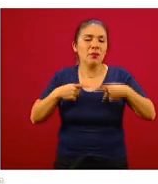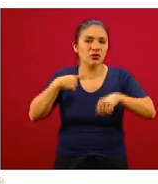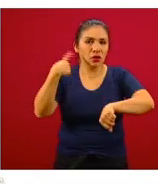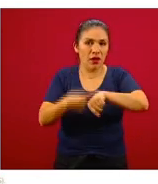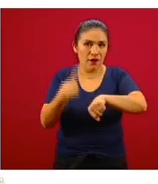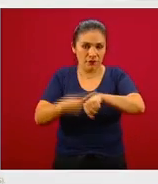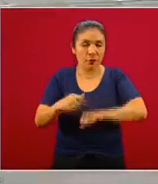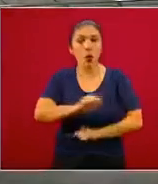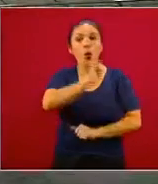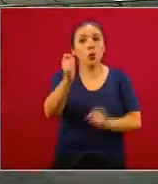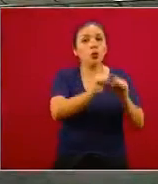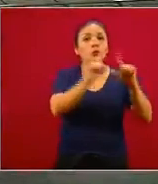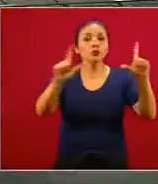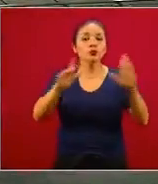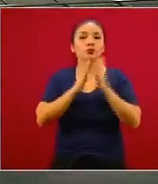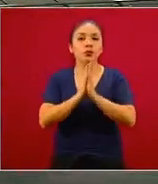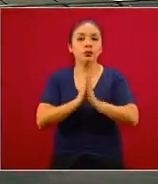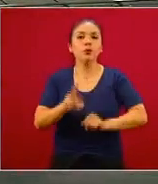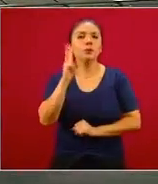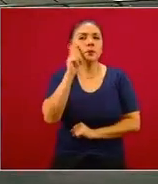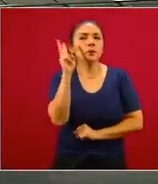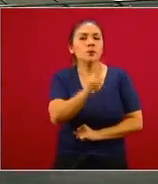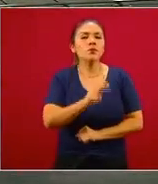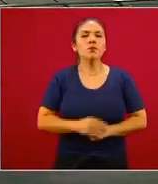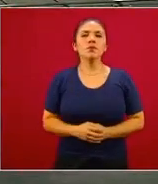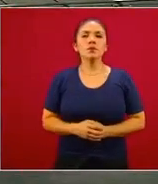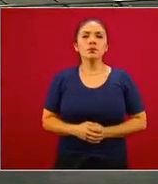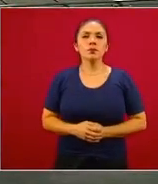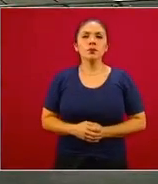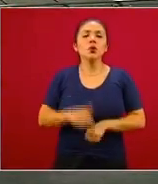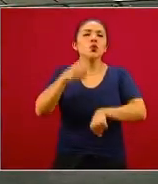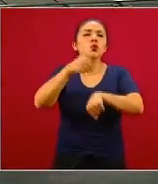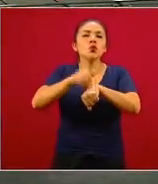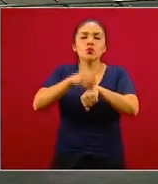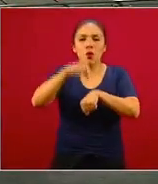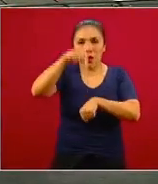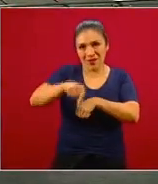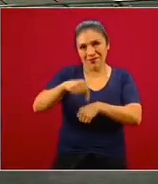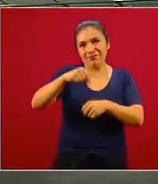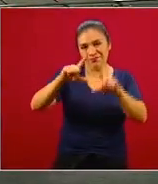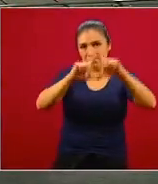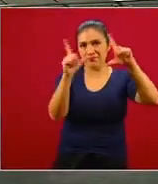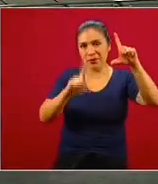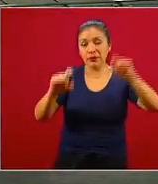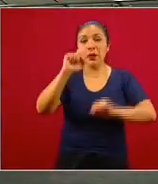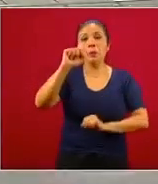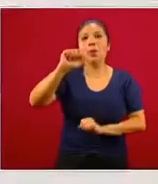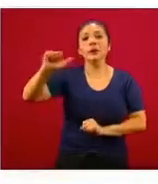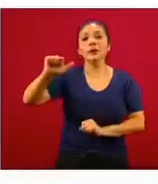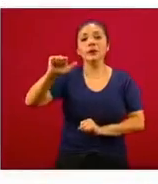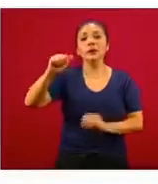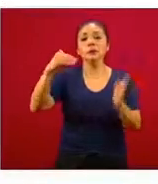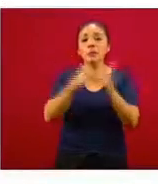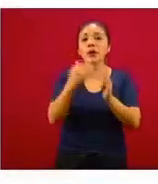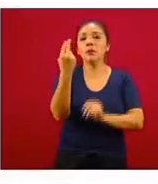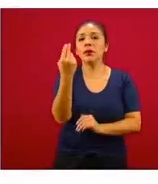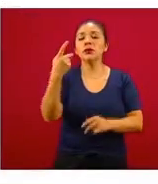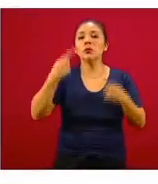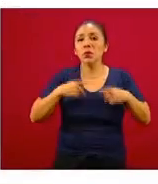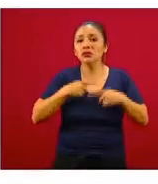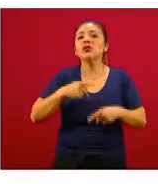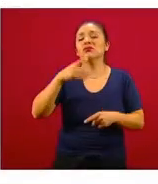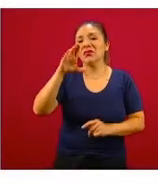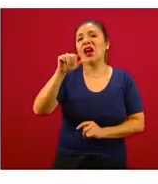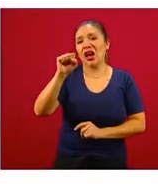la siguiente 51.5% diapositiva representation of los active números cases nacionales, worldwide. The 26.025 national casos confirmados.